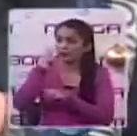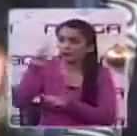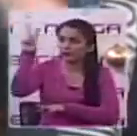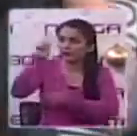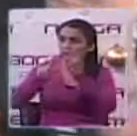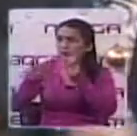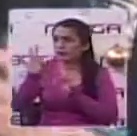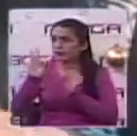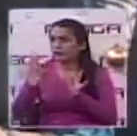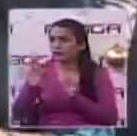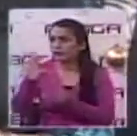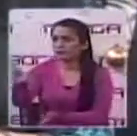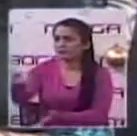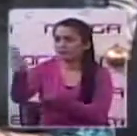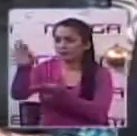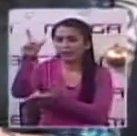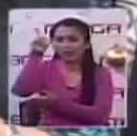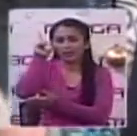en cada departamento